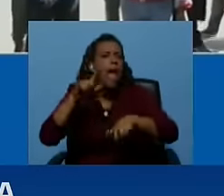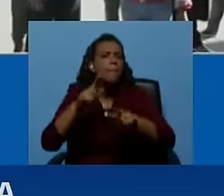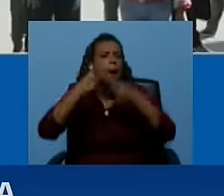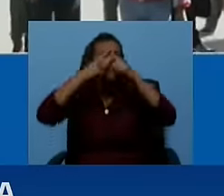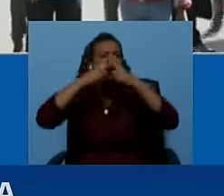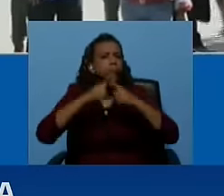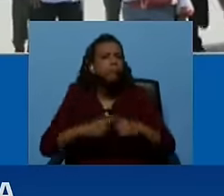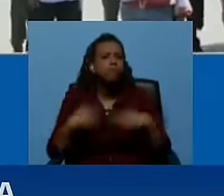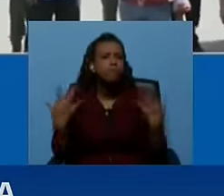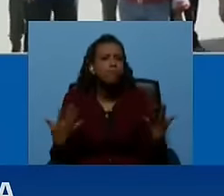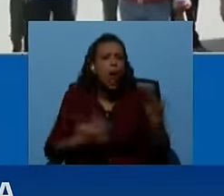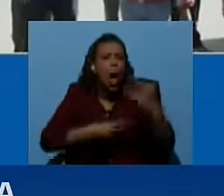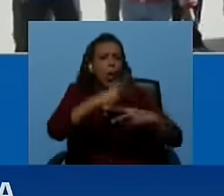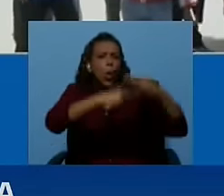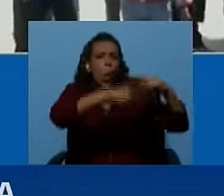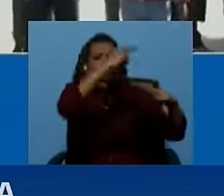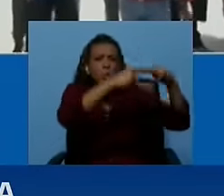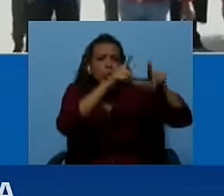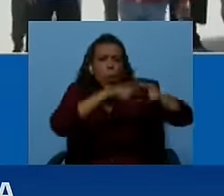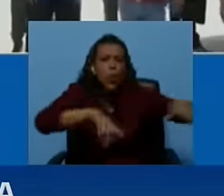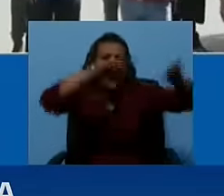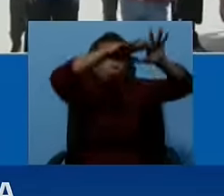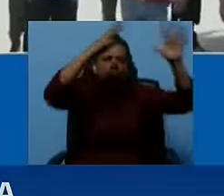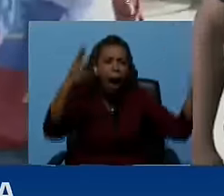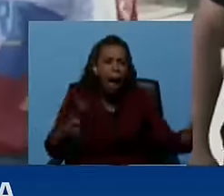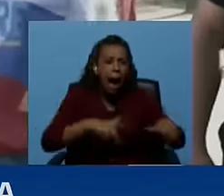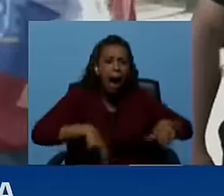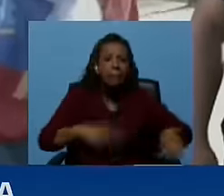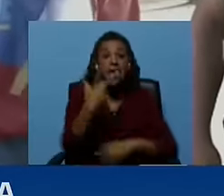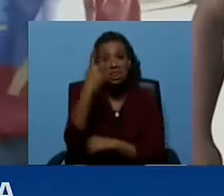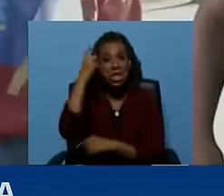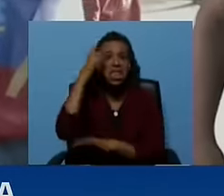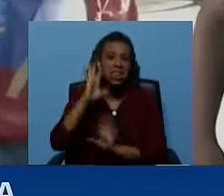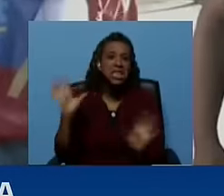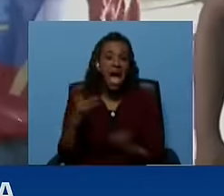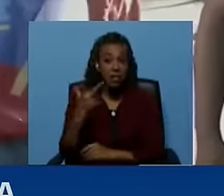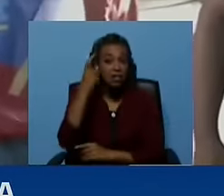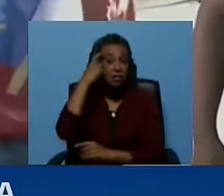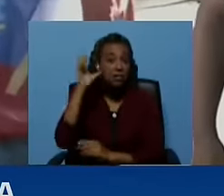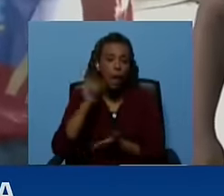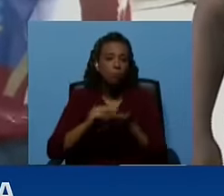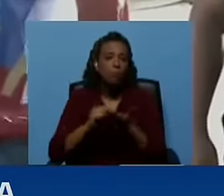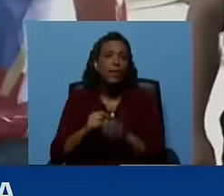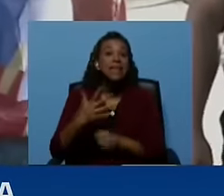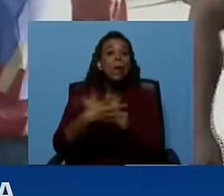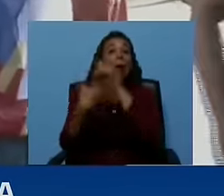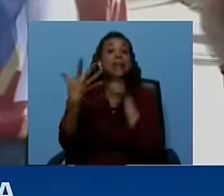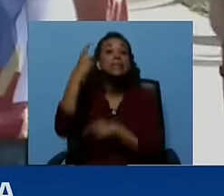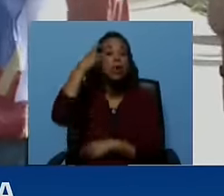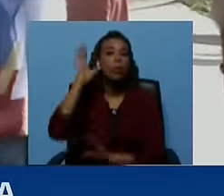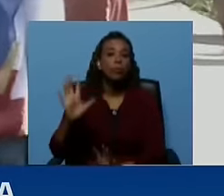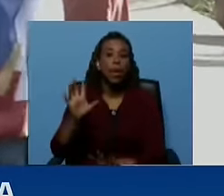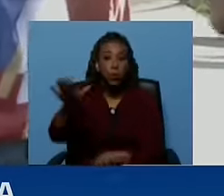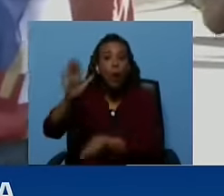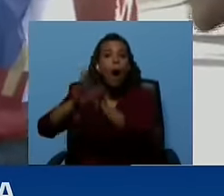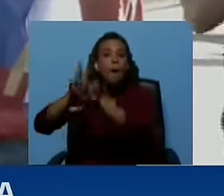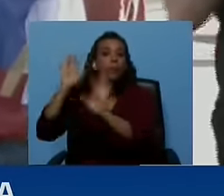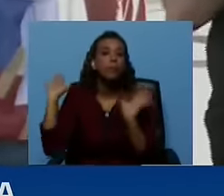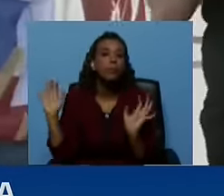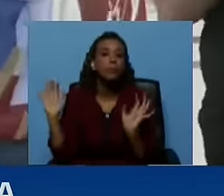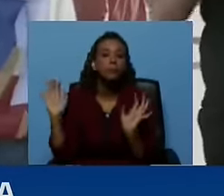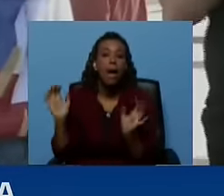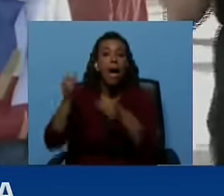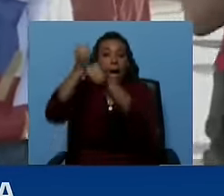cálculo de de la construcción ese galpón tres días Lo tendríamos presidente te voy a dar cinco aprobado